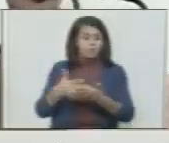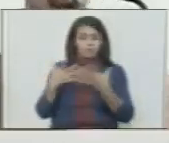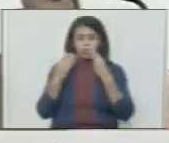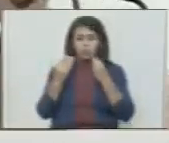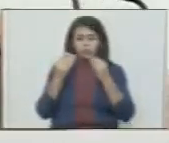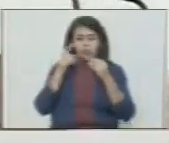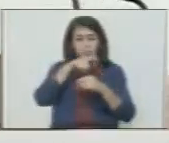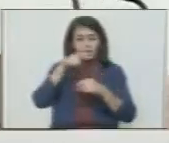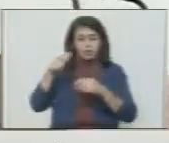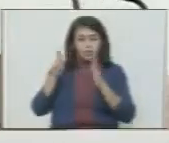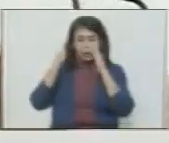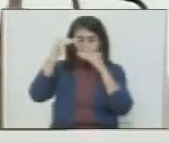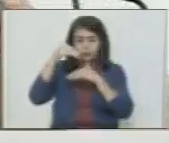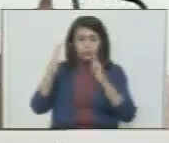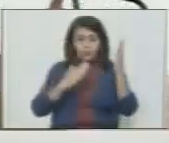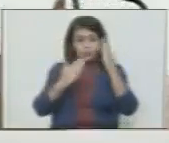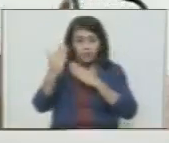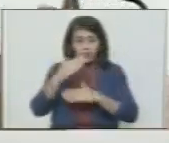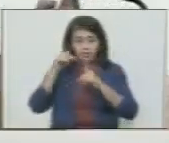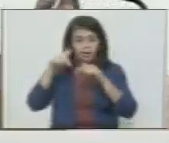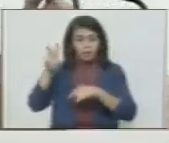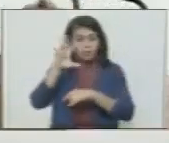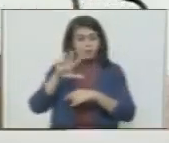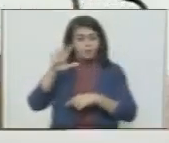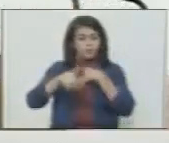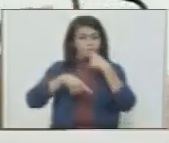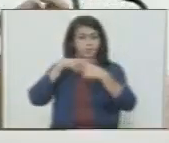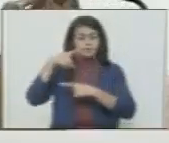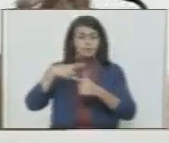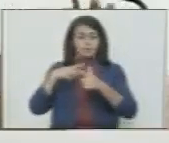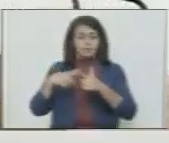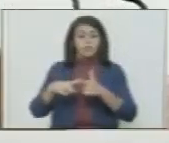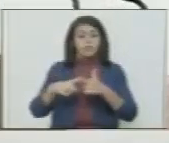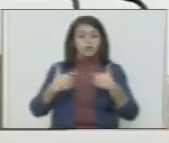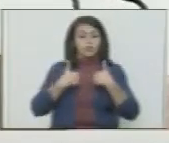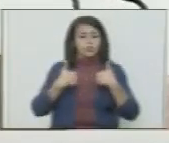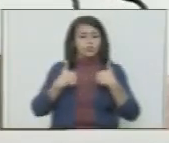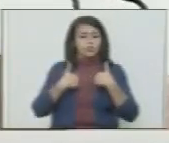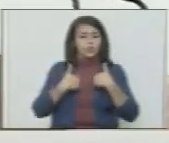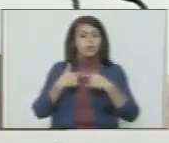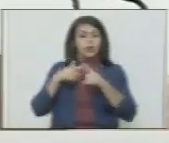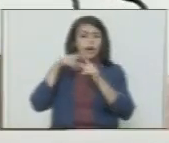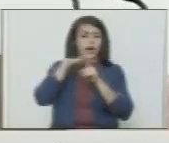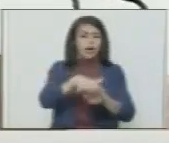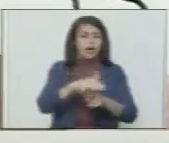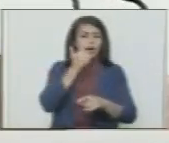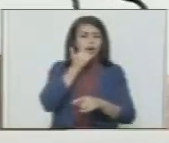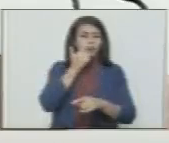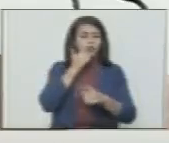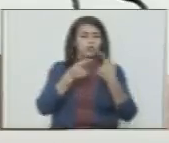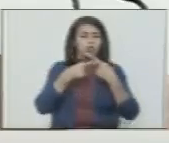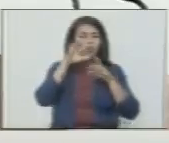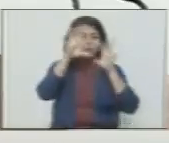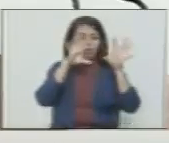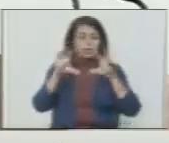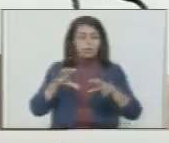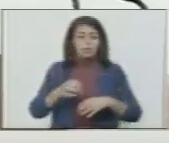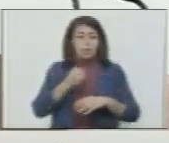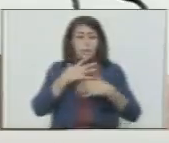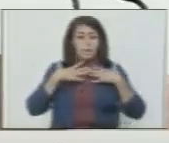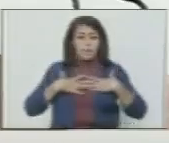miles a atender a los connacionales que regresaban a la patria después de haber sido víctimas de xenofobia. Como nuestros